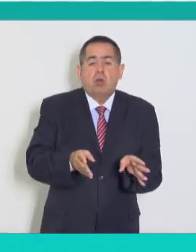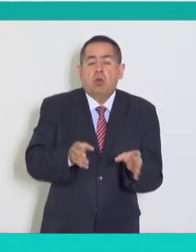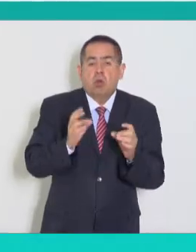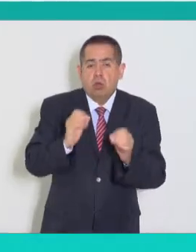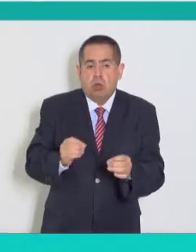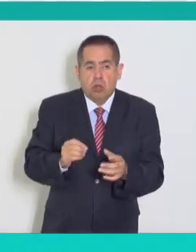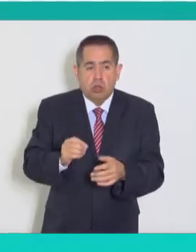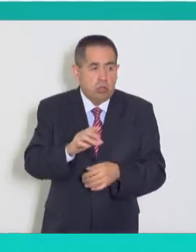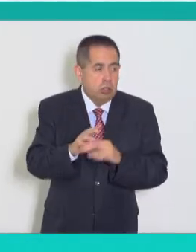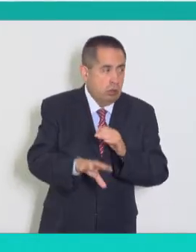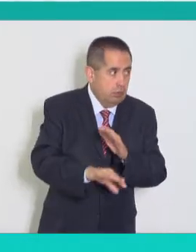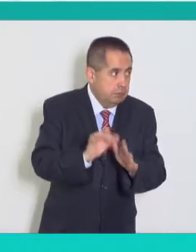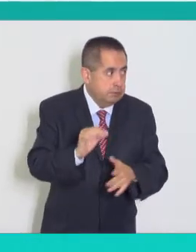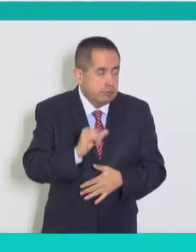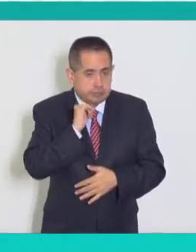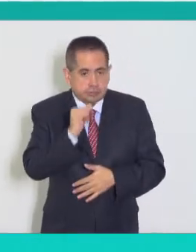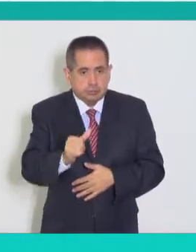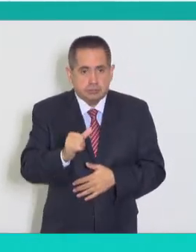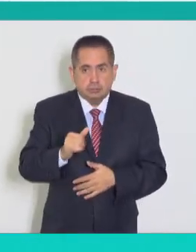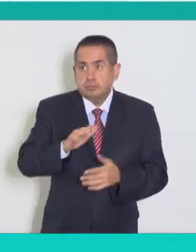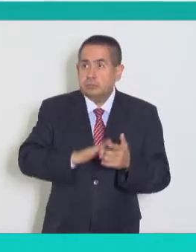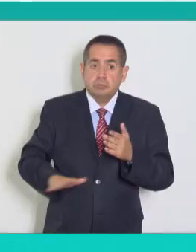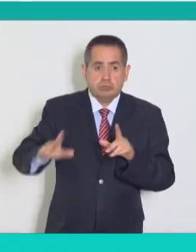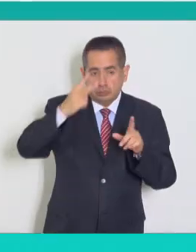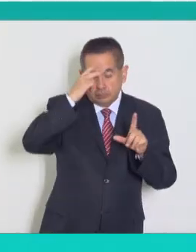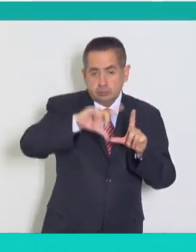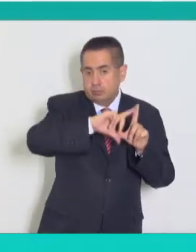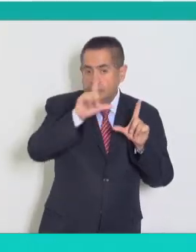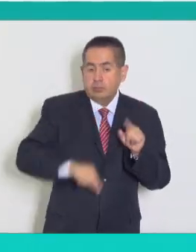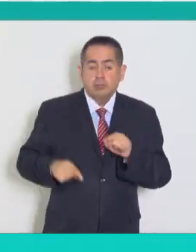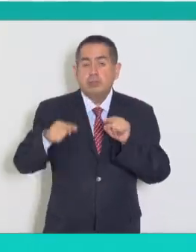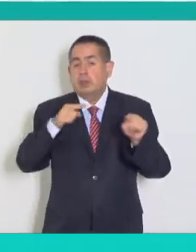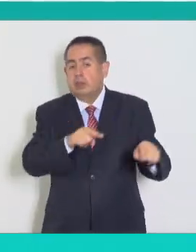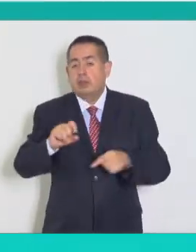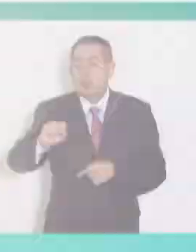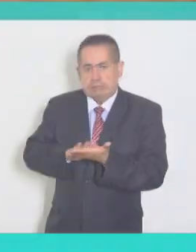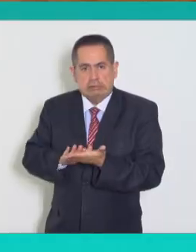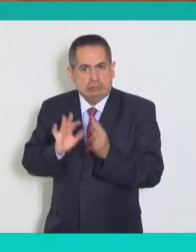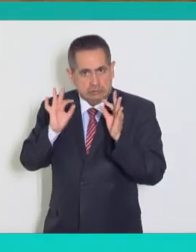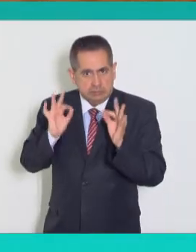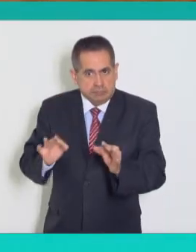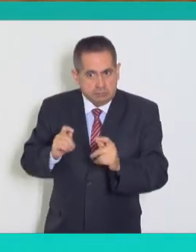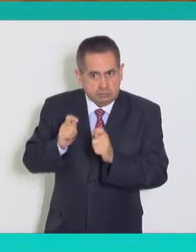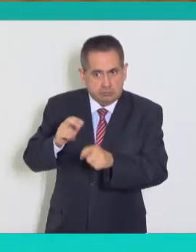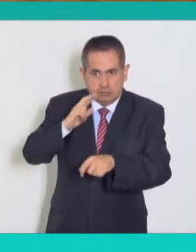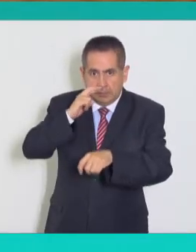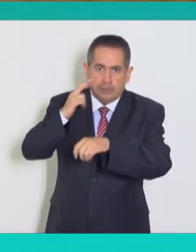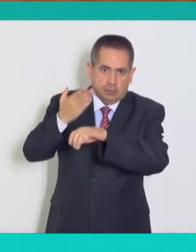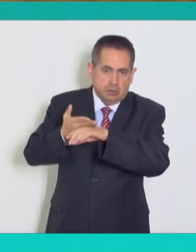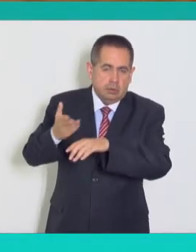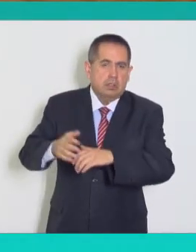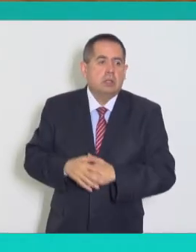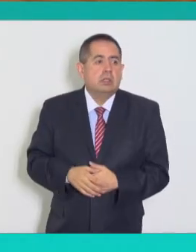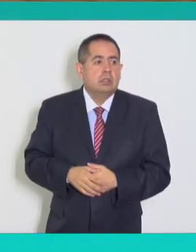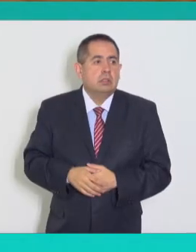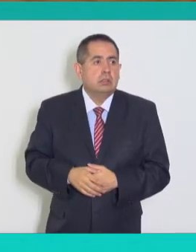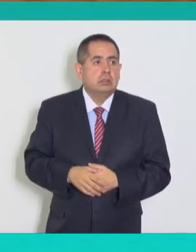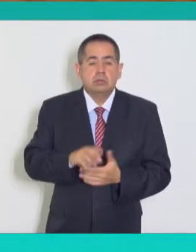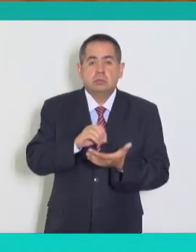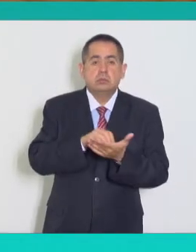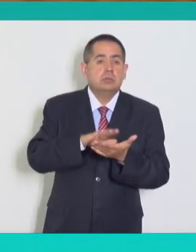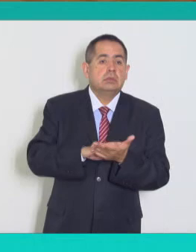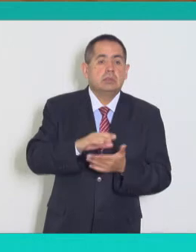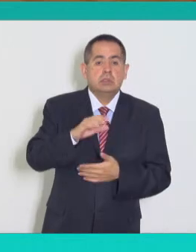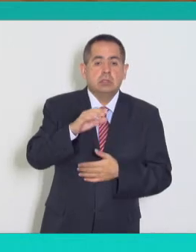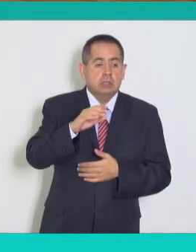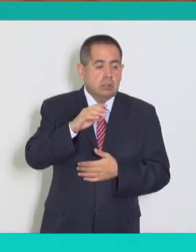los resultados obtenidos y el número de aquellas que continúan sin ser localizadas según el registro nacional de datos de personas